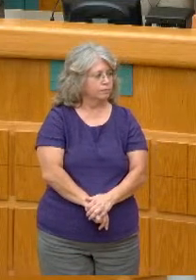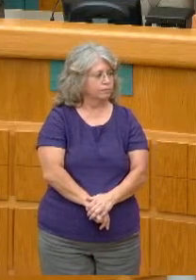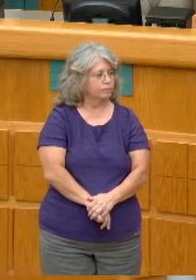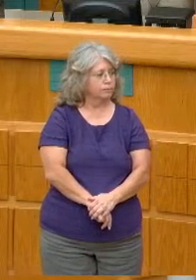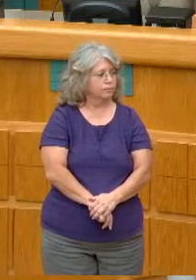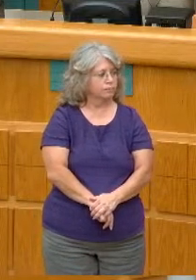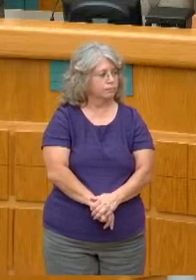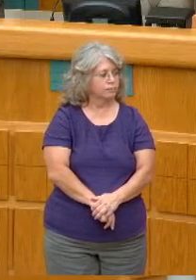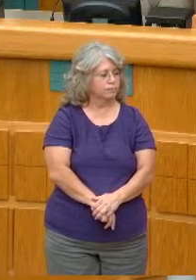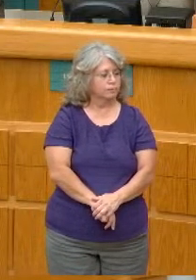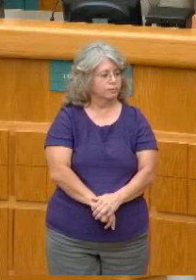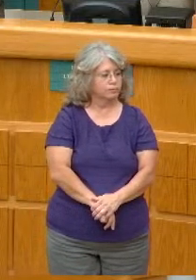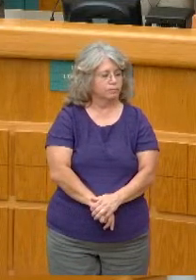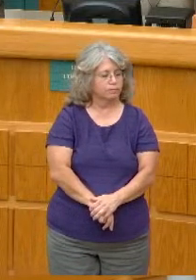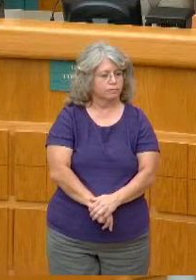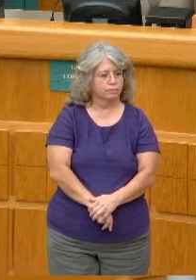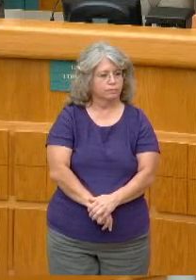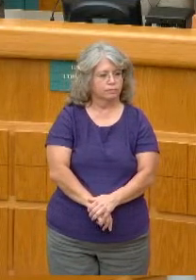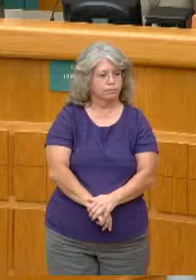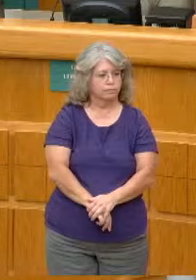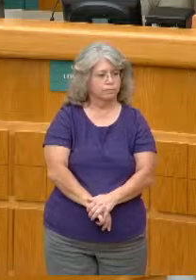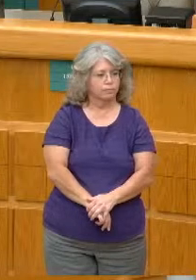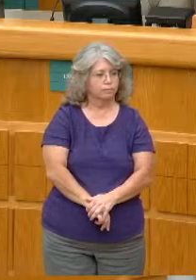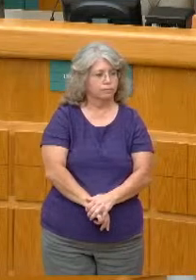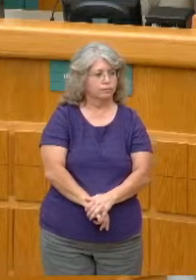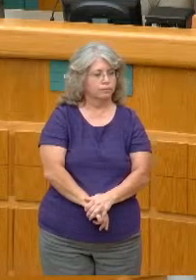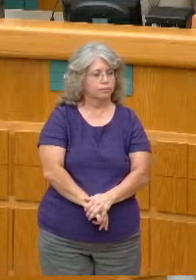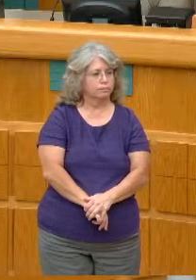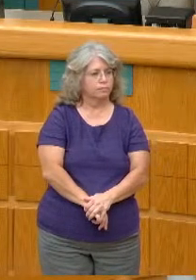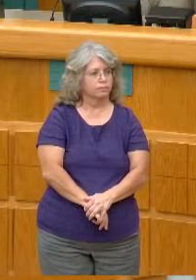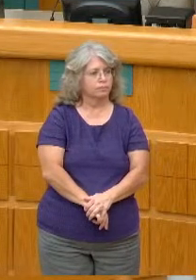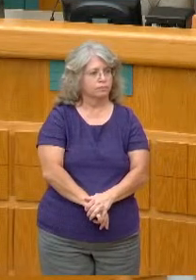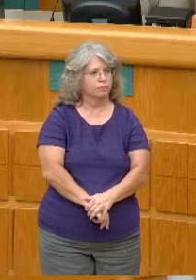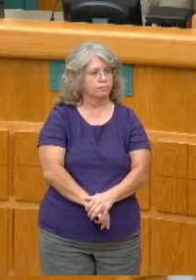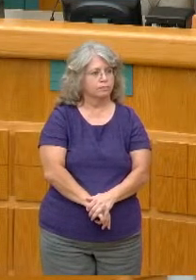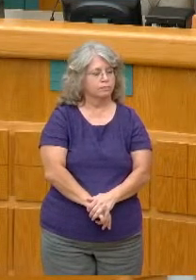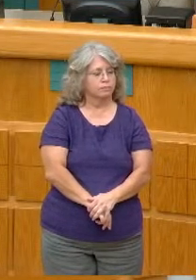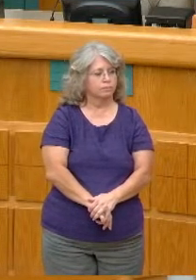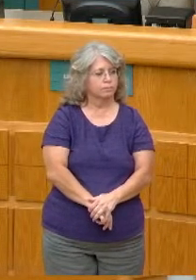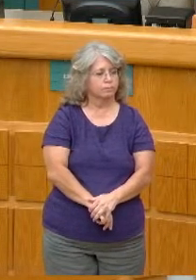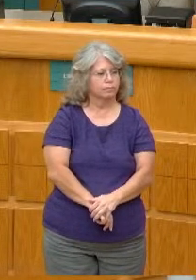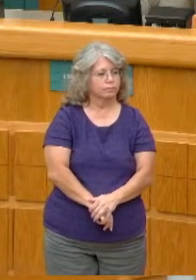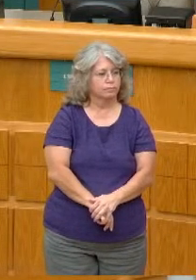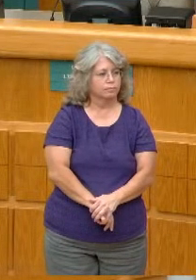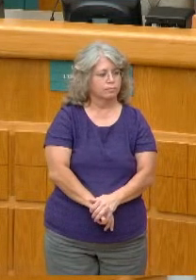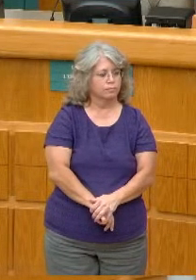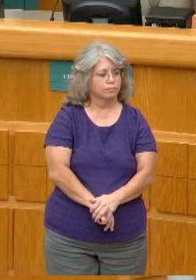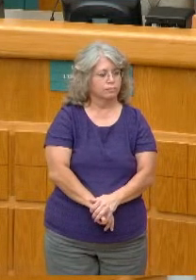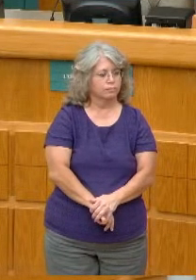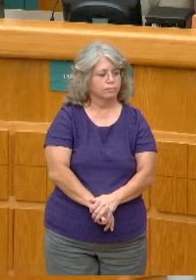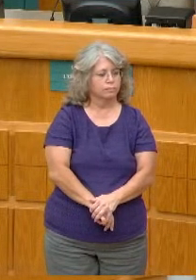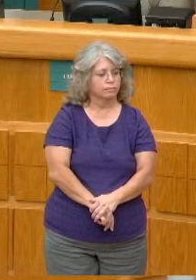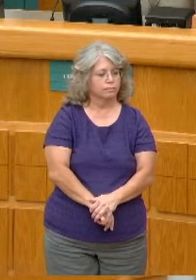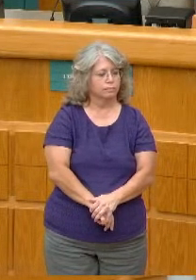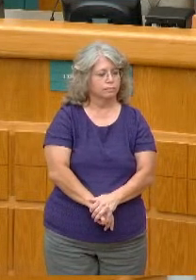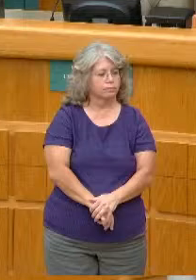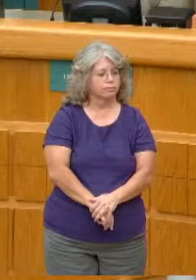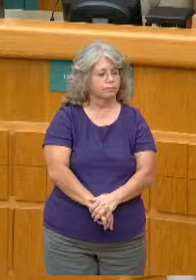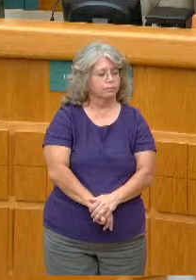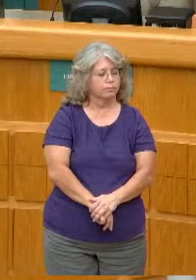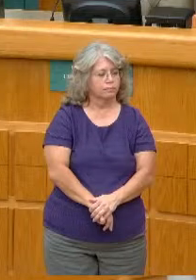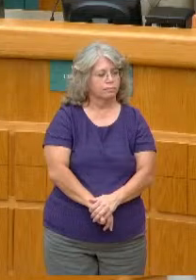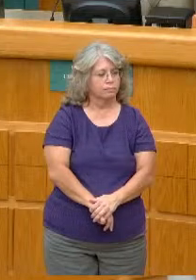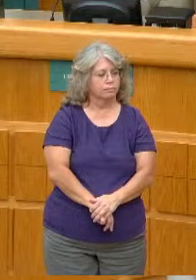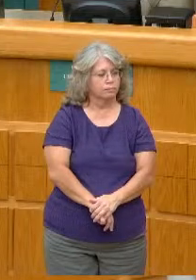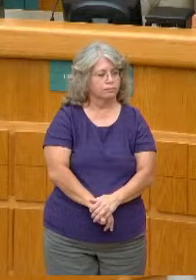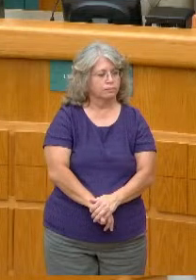Distrito de Salud Pública del Condado comenzará las vacunas escolares de regreso a principios de este año. La razón es doble. 1, para asegurarnos de